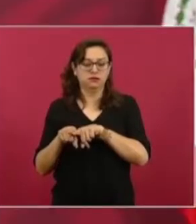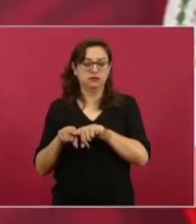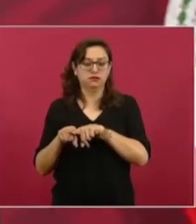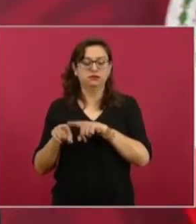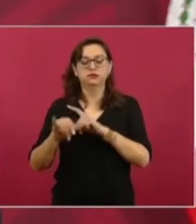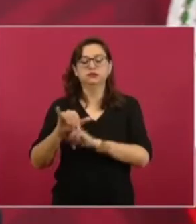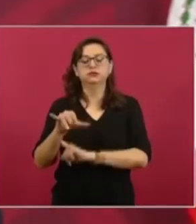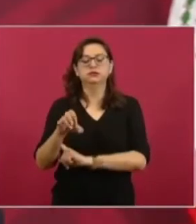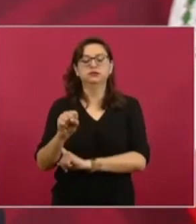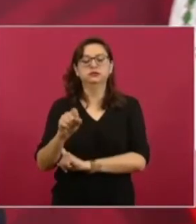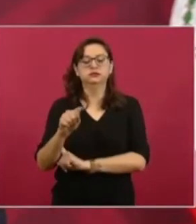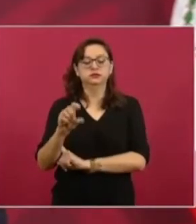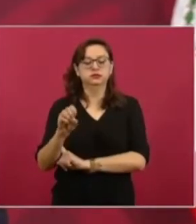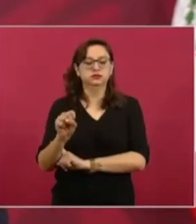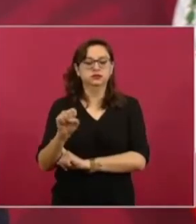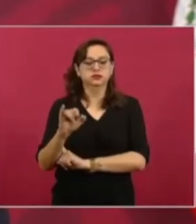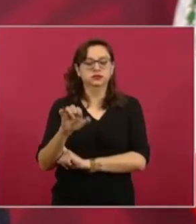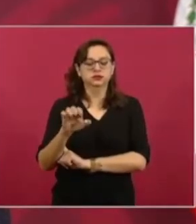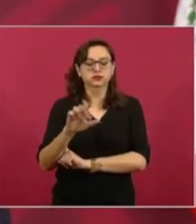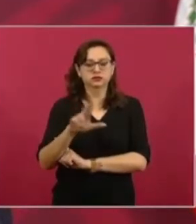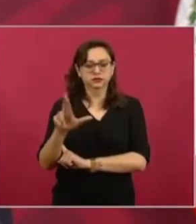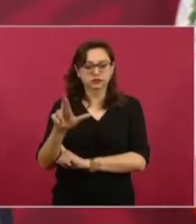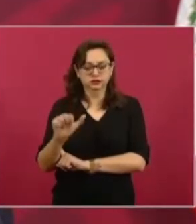Justo Sierra.